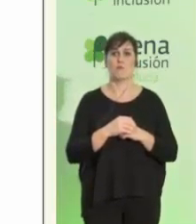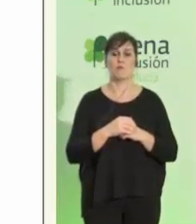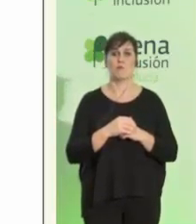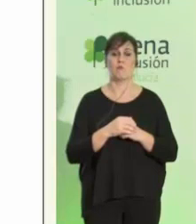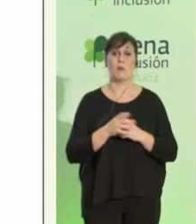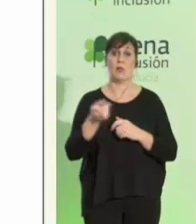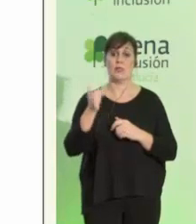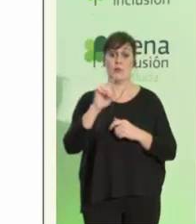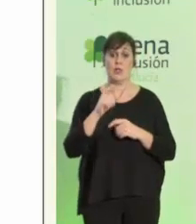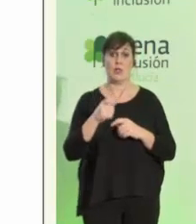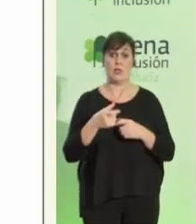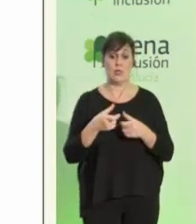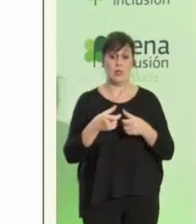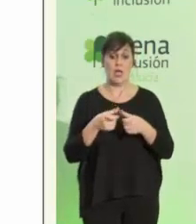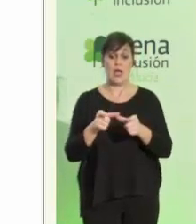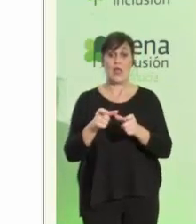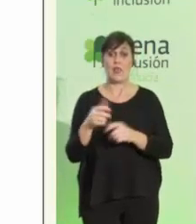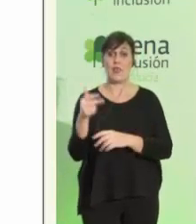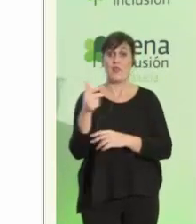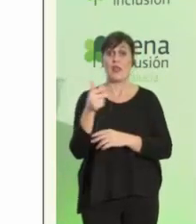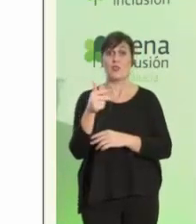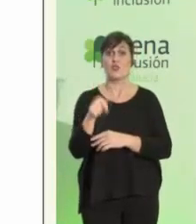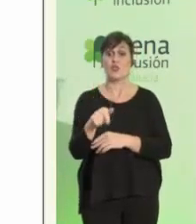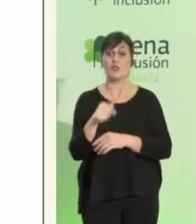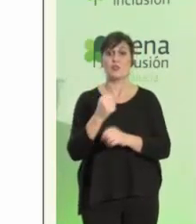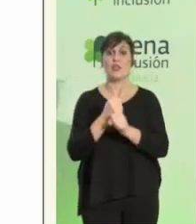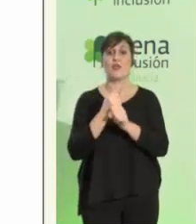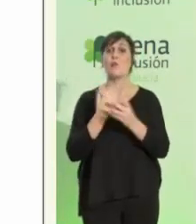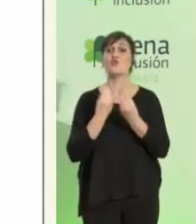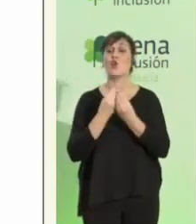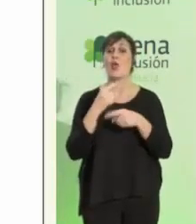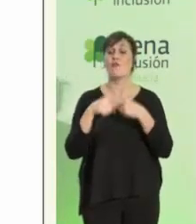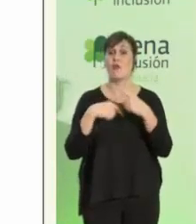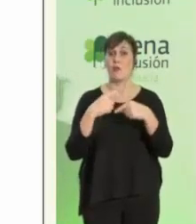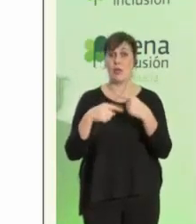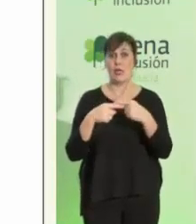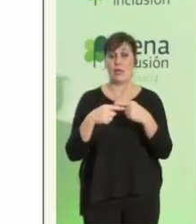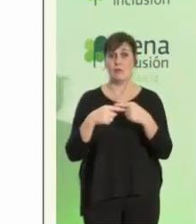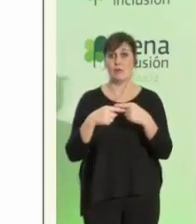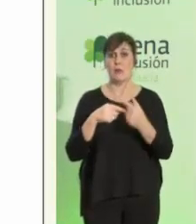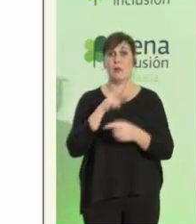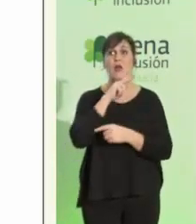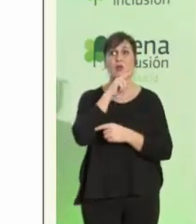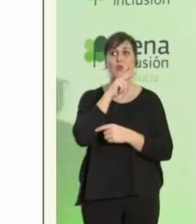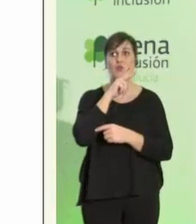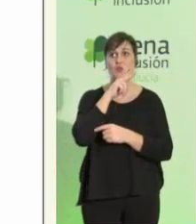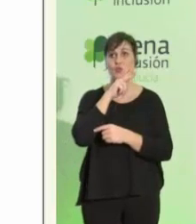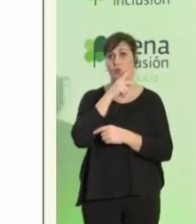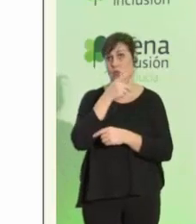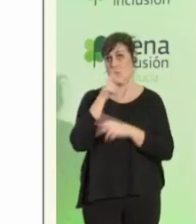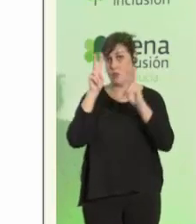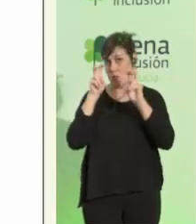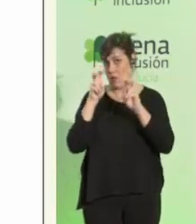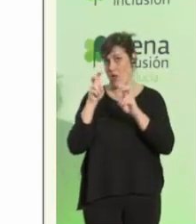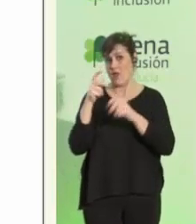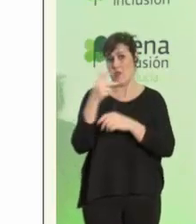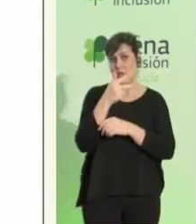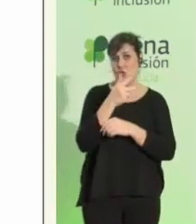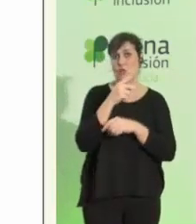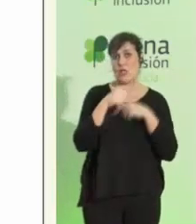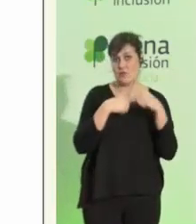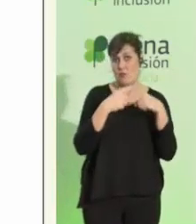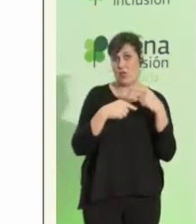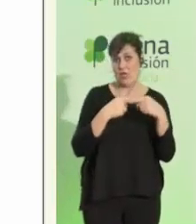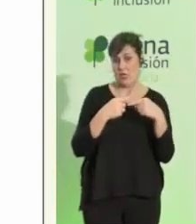También en el área de derecho trabajamos con las familias también, hablamos de derecho de las familias y el tratamiento